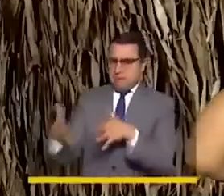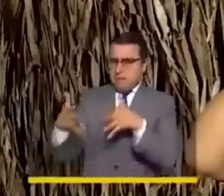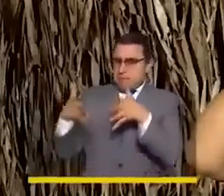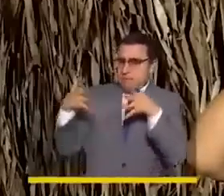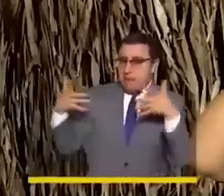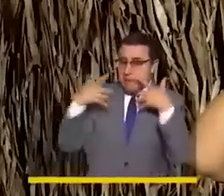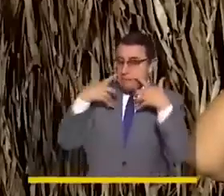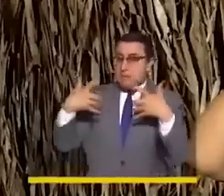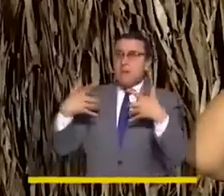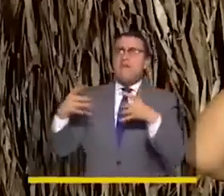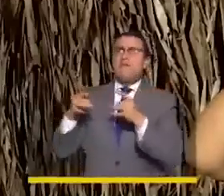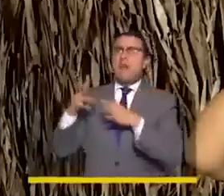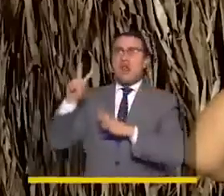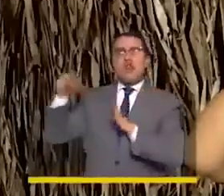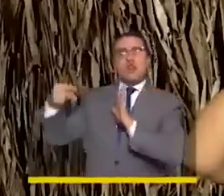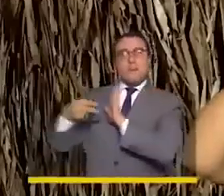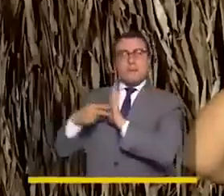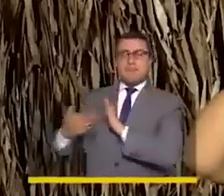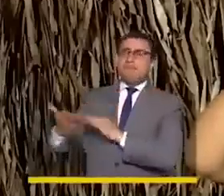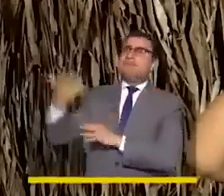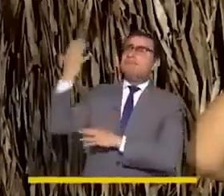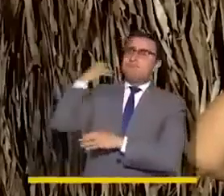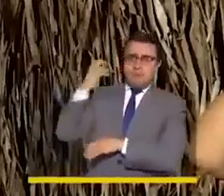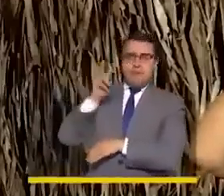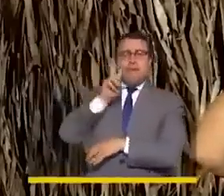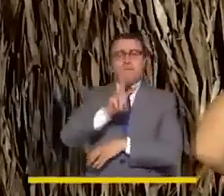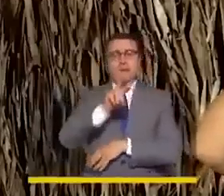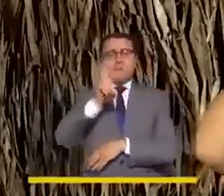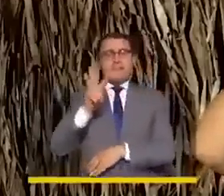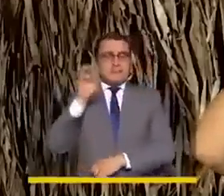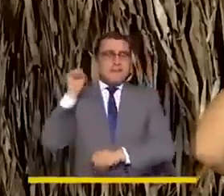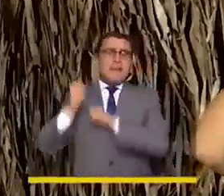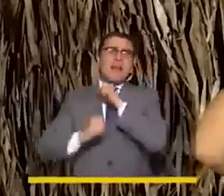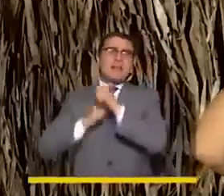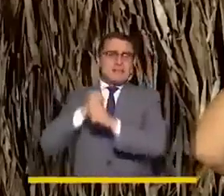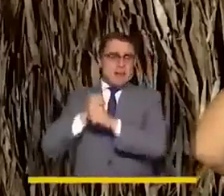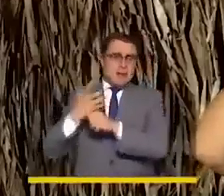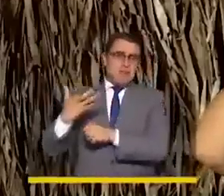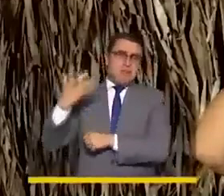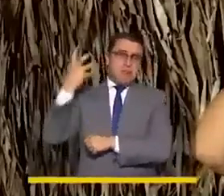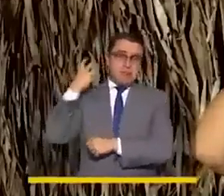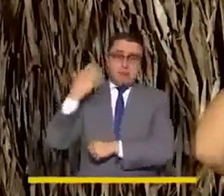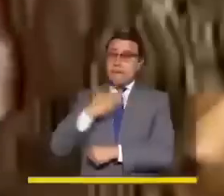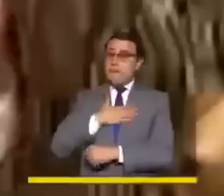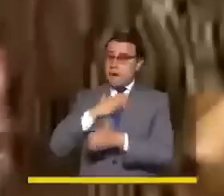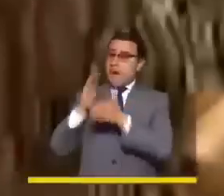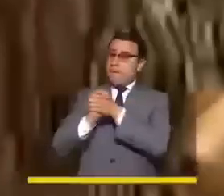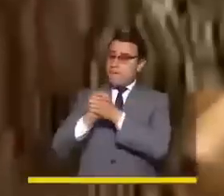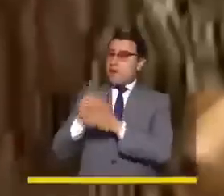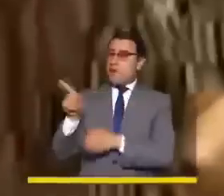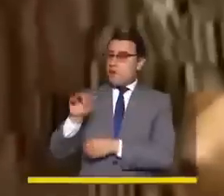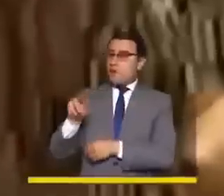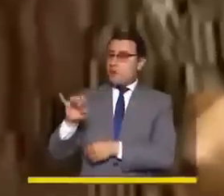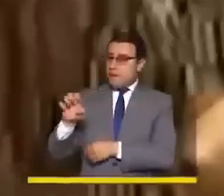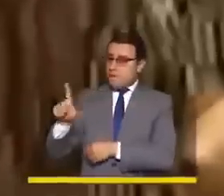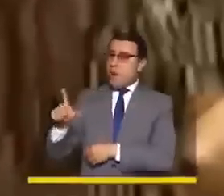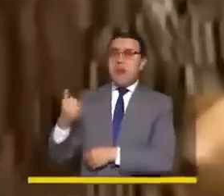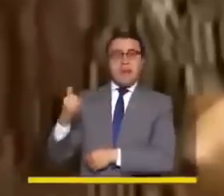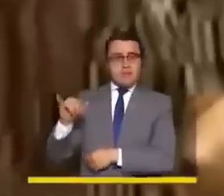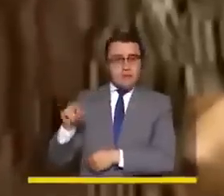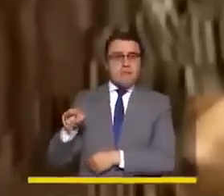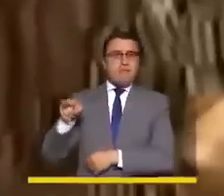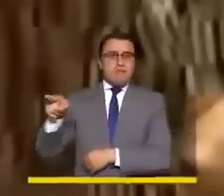Año 2000, hace 23 años. Mi amigo Samuel ya está en